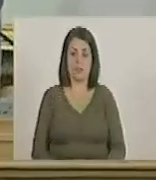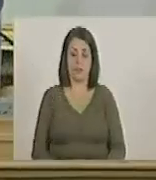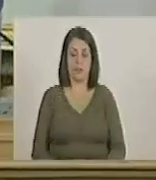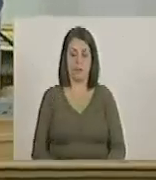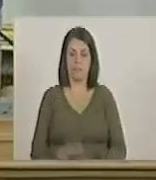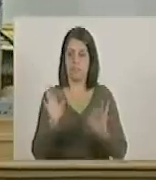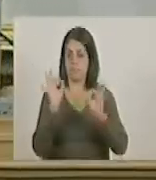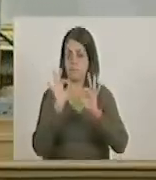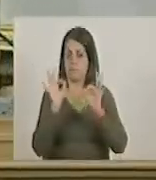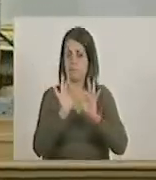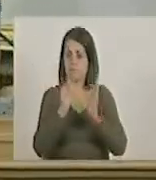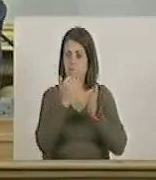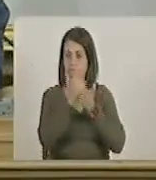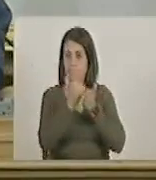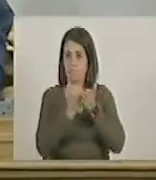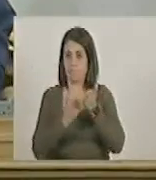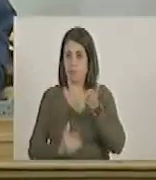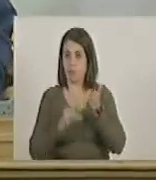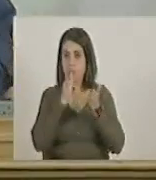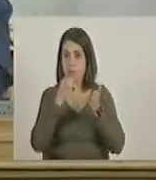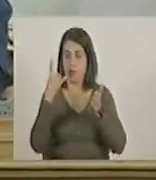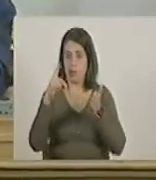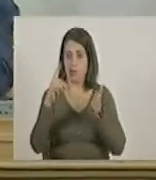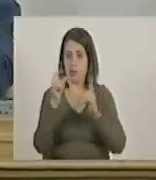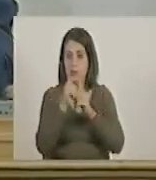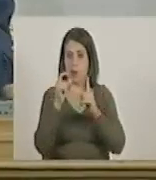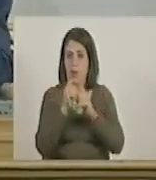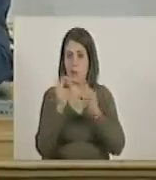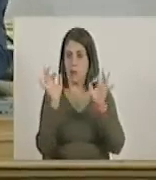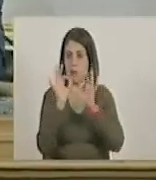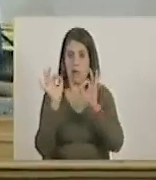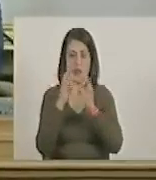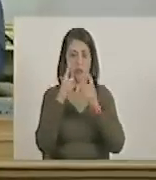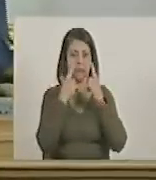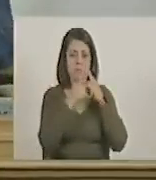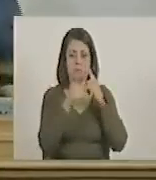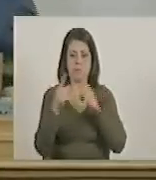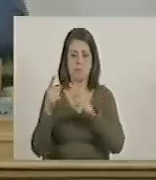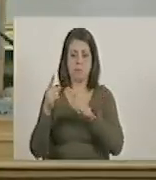No hay más nadie anotado en los puntos de información, derecho de palabra.